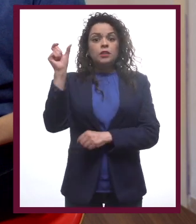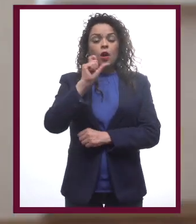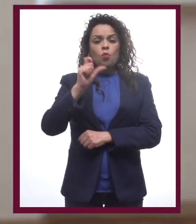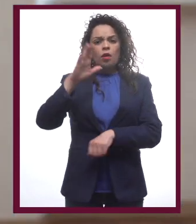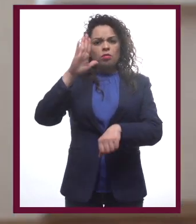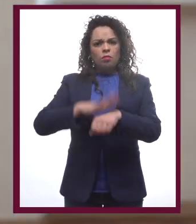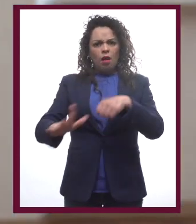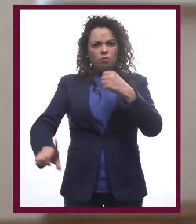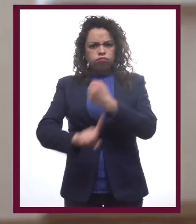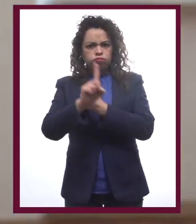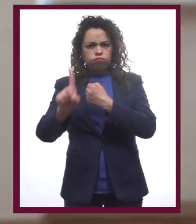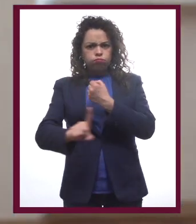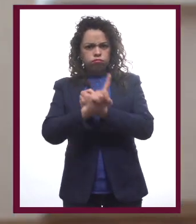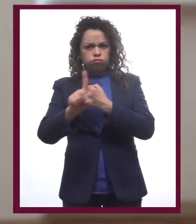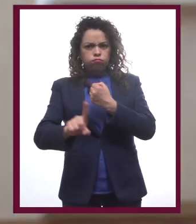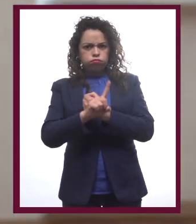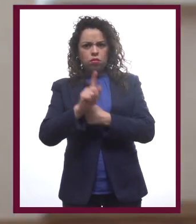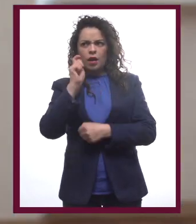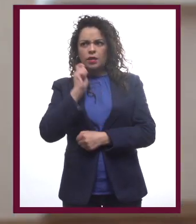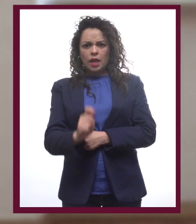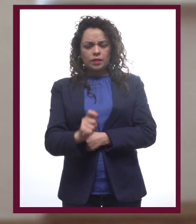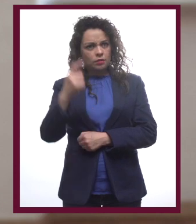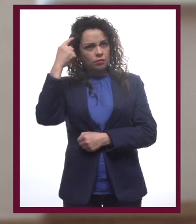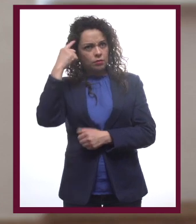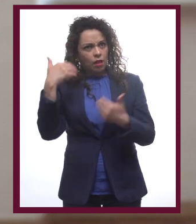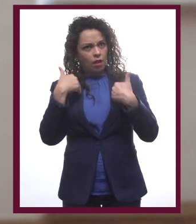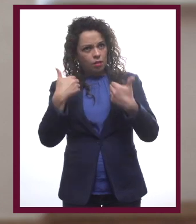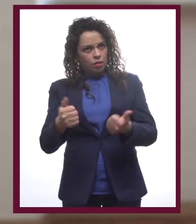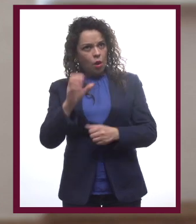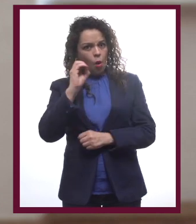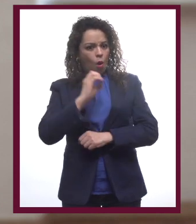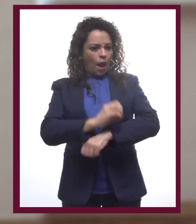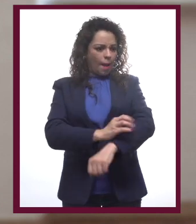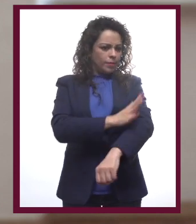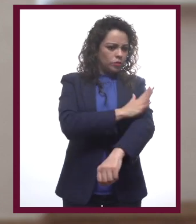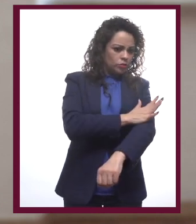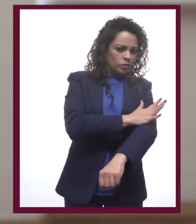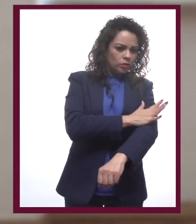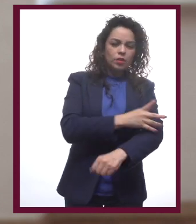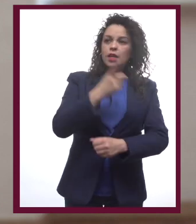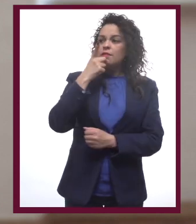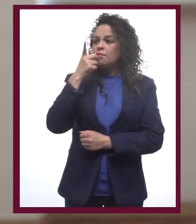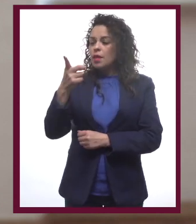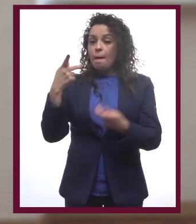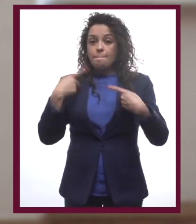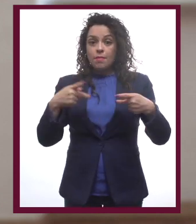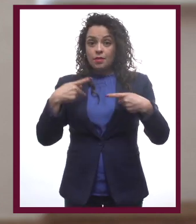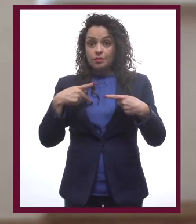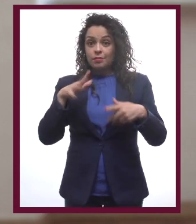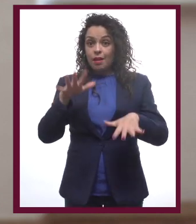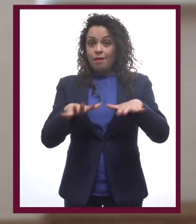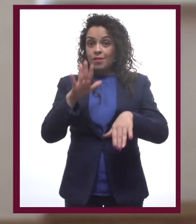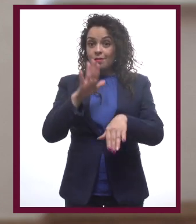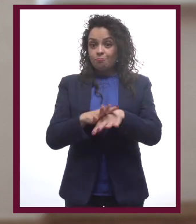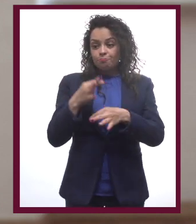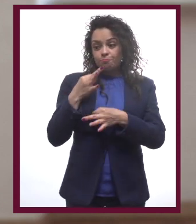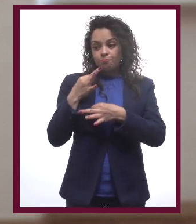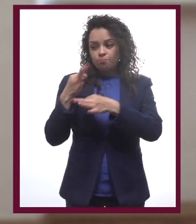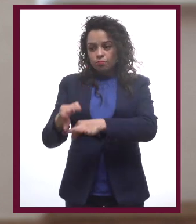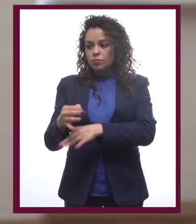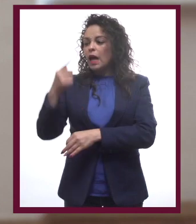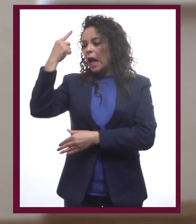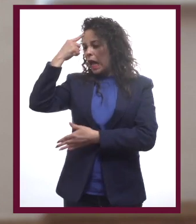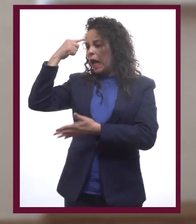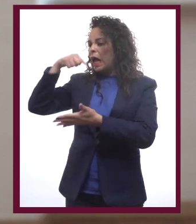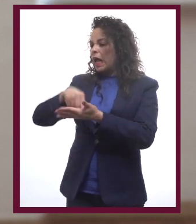¿qué ocurre cuando se agudiza el conflicto entre cognición y emoción? Varios estudios parecen indicar que la gente tiende a